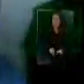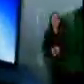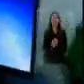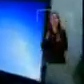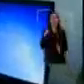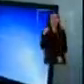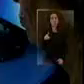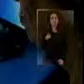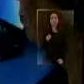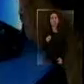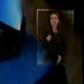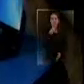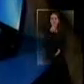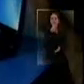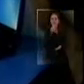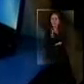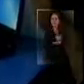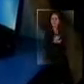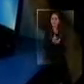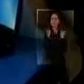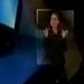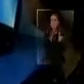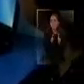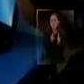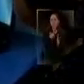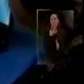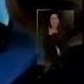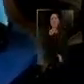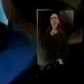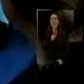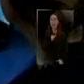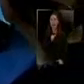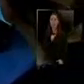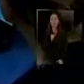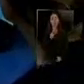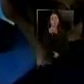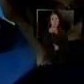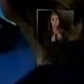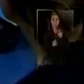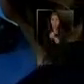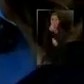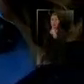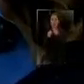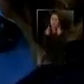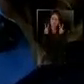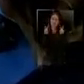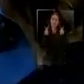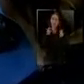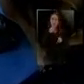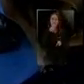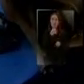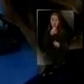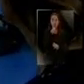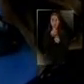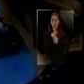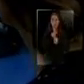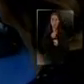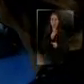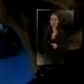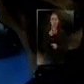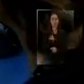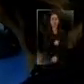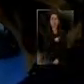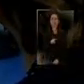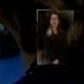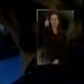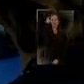muy importante es la dieta. Está claro que hay cierto tipo de alimentos, entre comillas, o ciertos nutrientes, que no le hacen bien